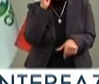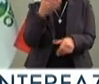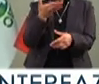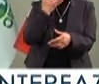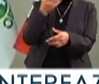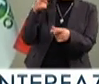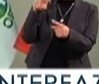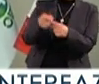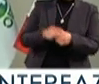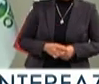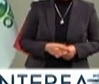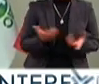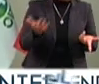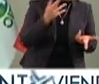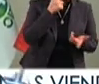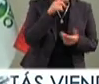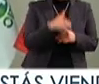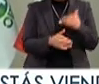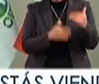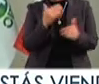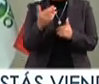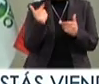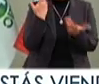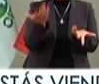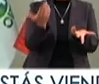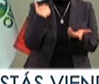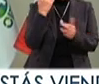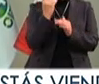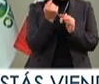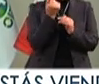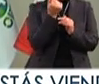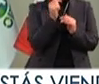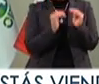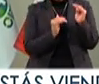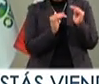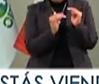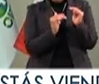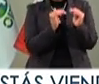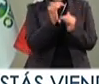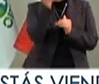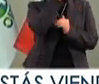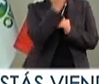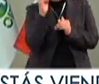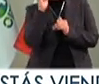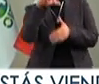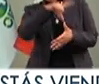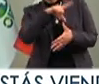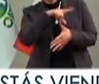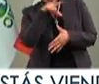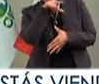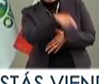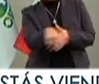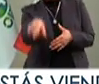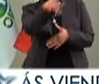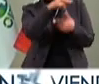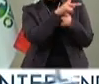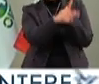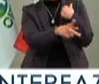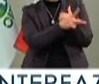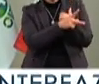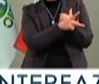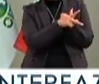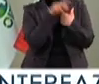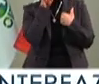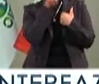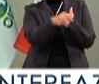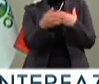ese...? Está mejorando pero los niveles de cumplimiento son bajos. Las pruebas de evaluación que se aplican en América Latina a todos los países, a todos los países